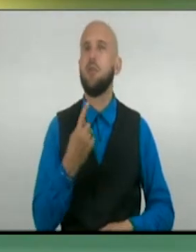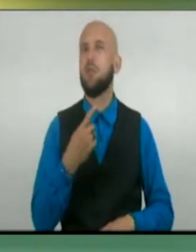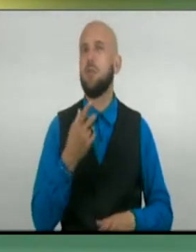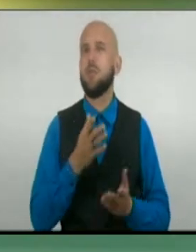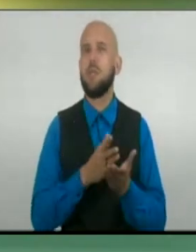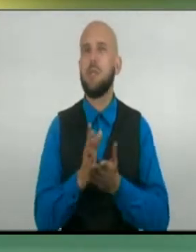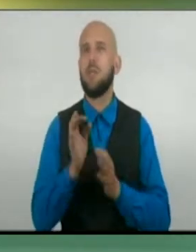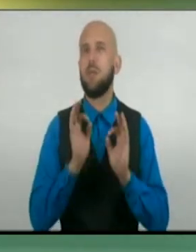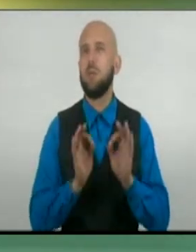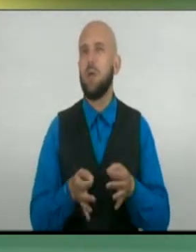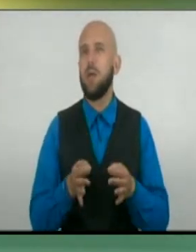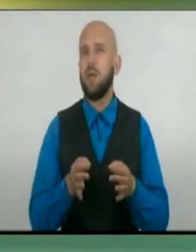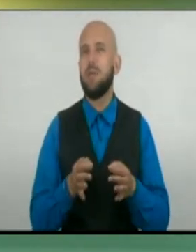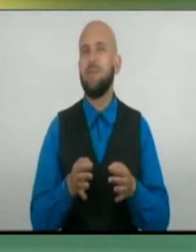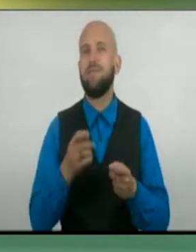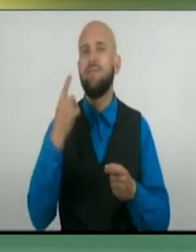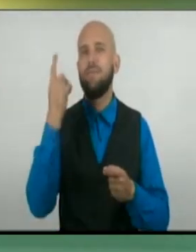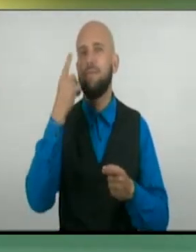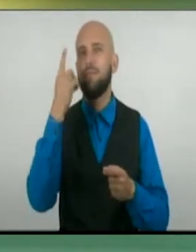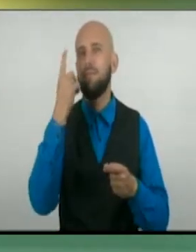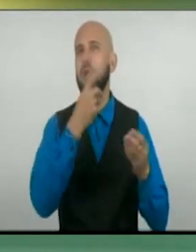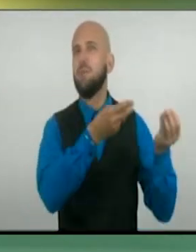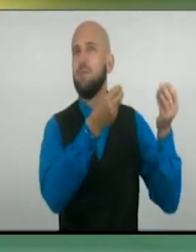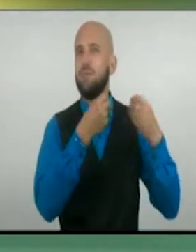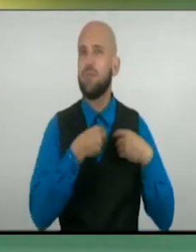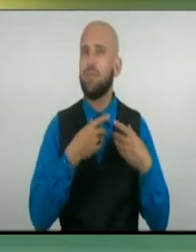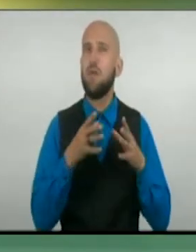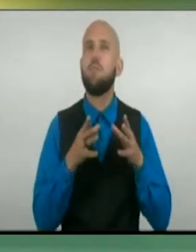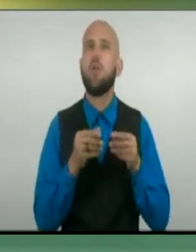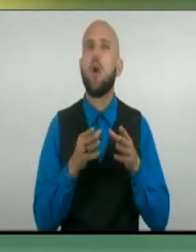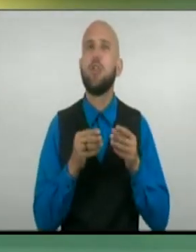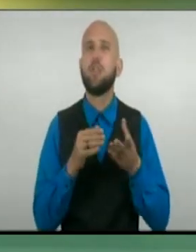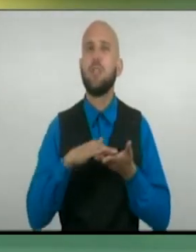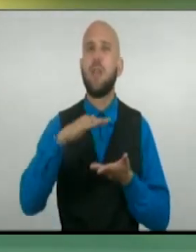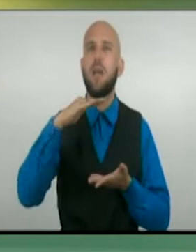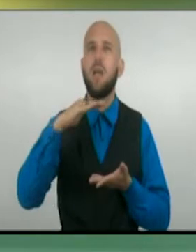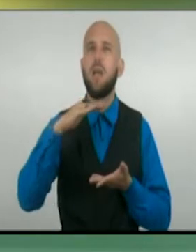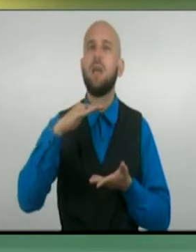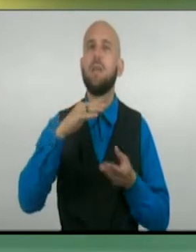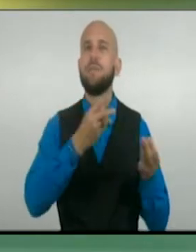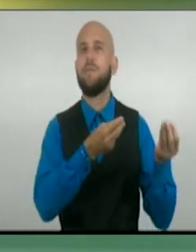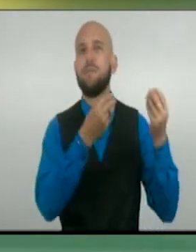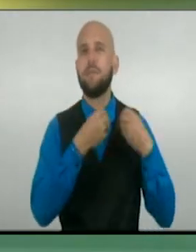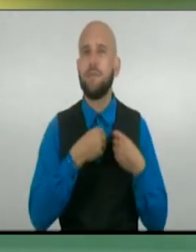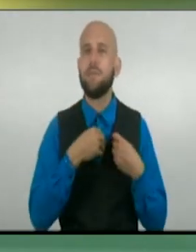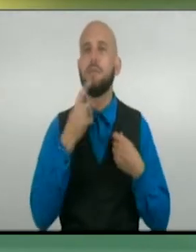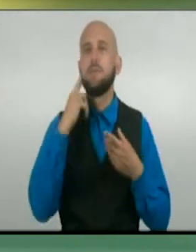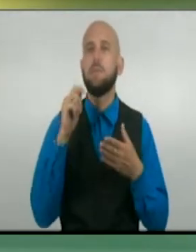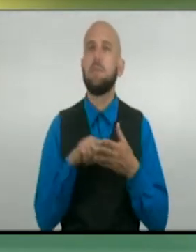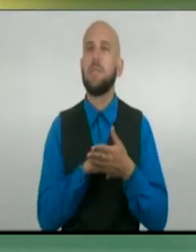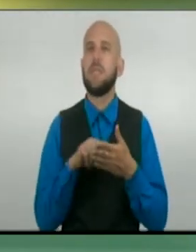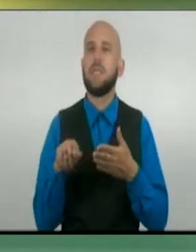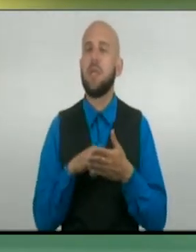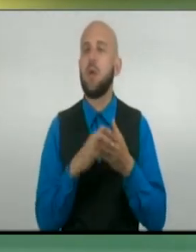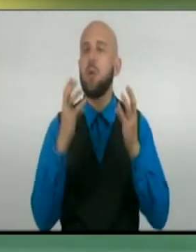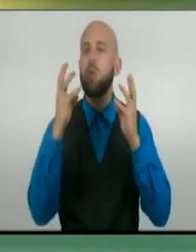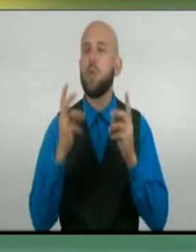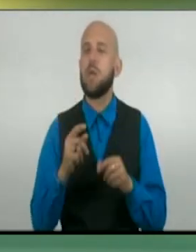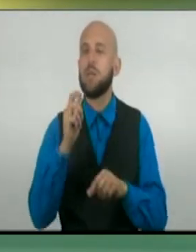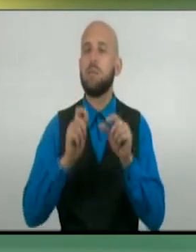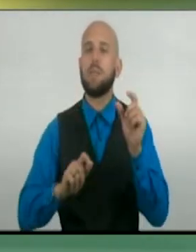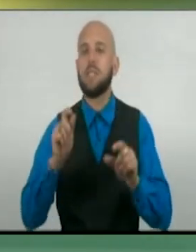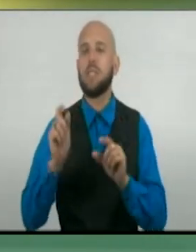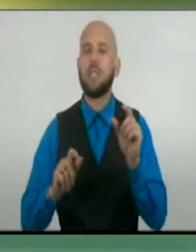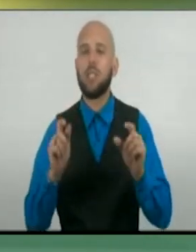de la cobertura que nos lleva nos llega de bolsa a través de insume y hacemos una planificación del total de